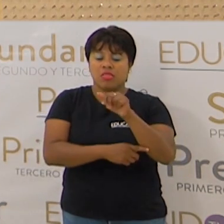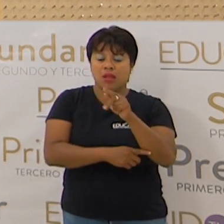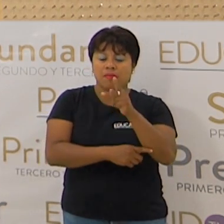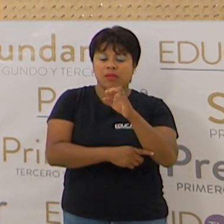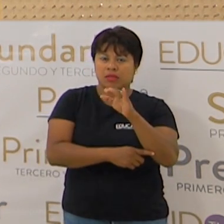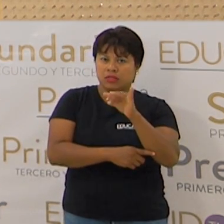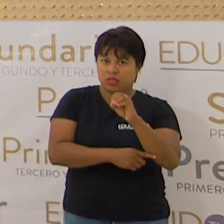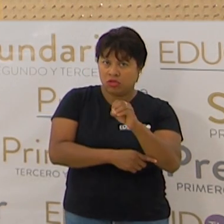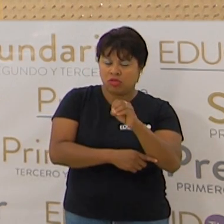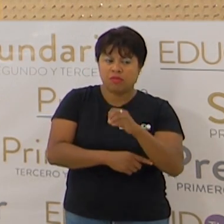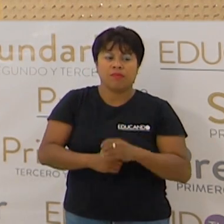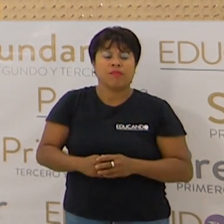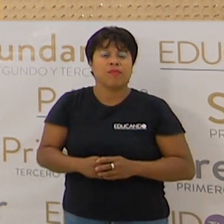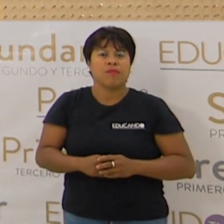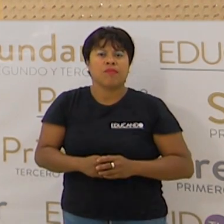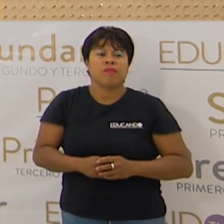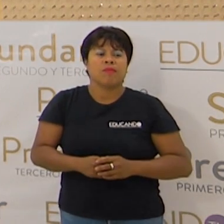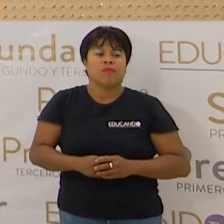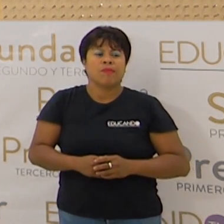trapecio